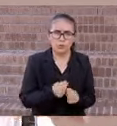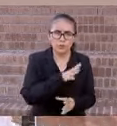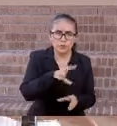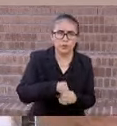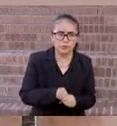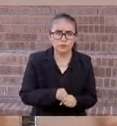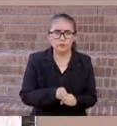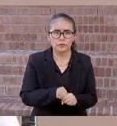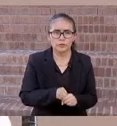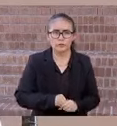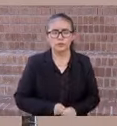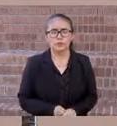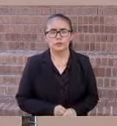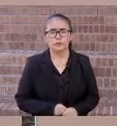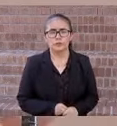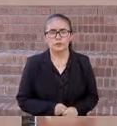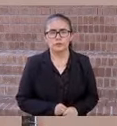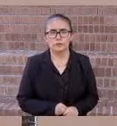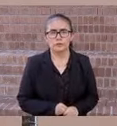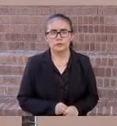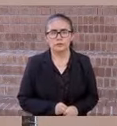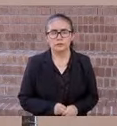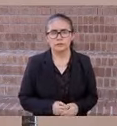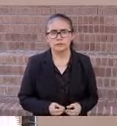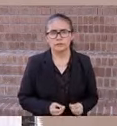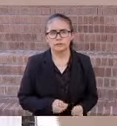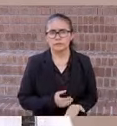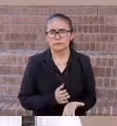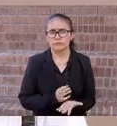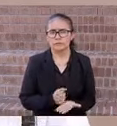estamos nosotros distribuyendo